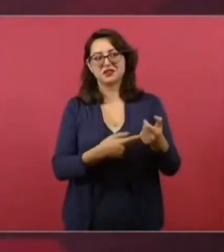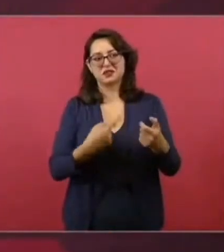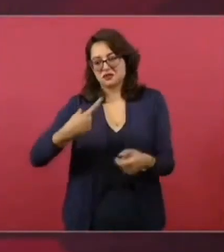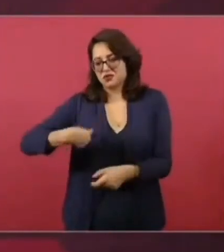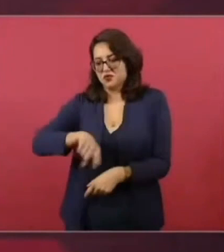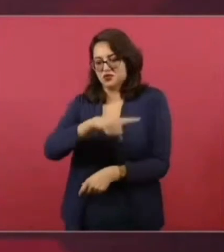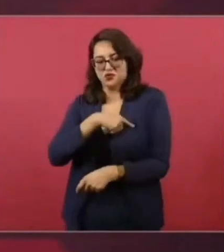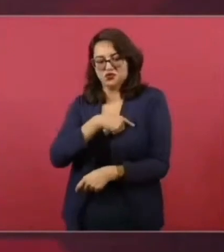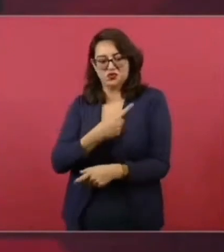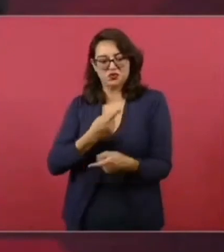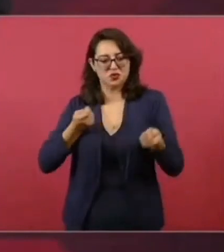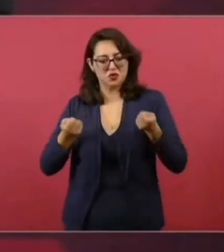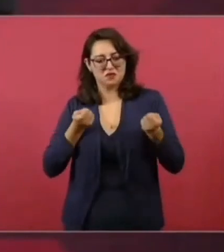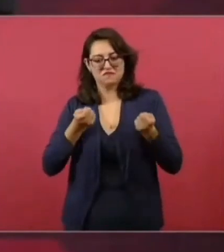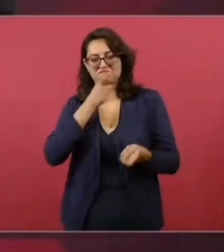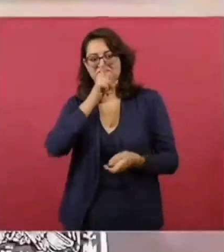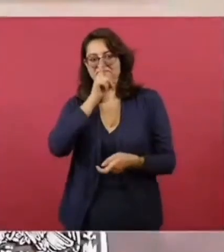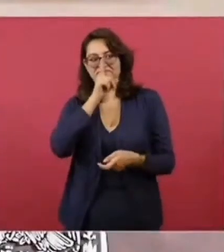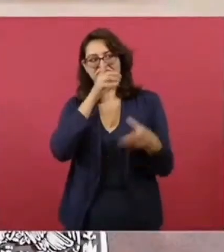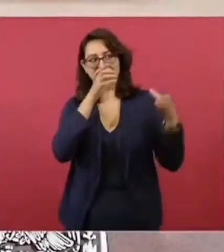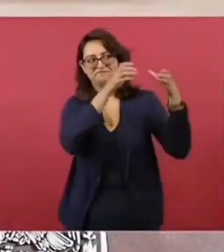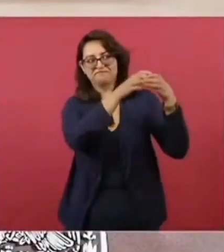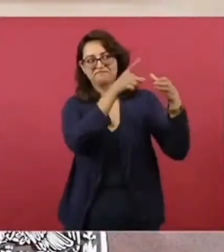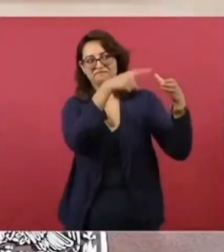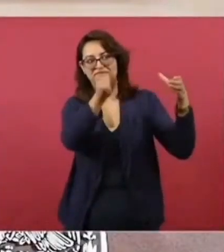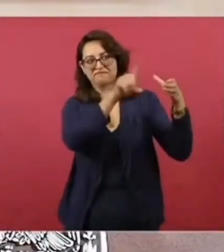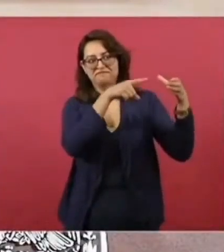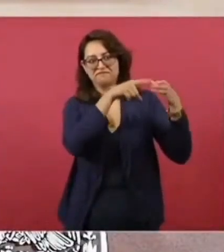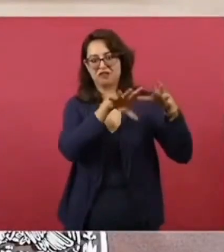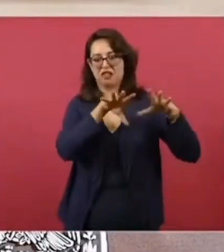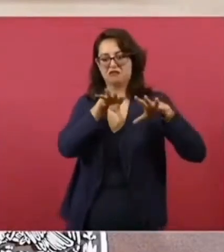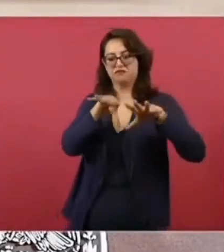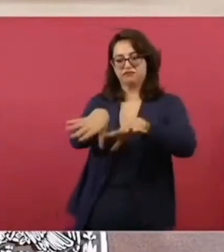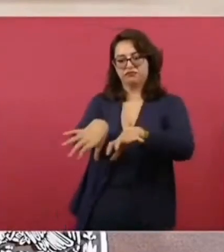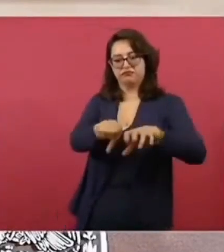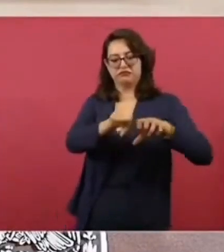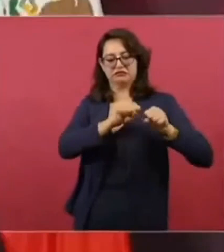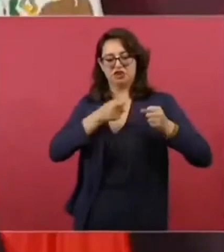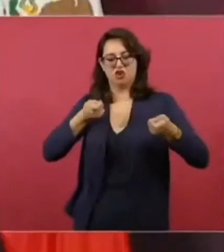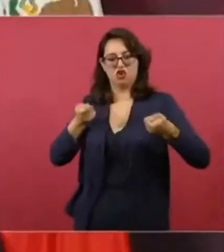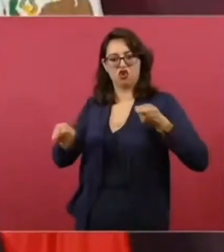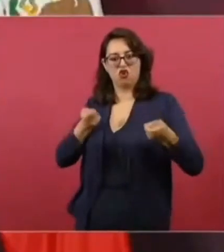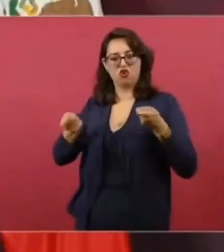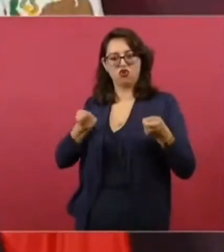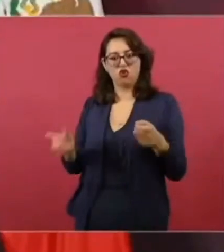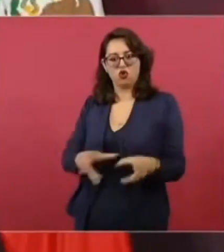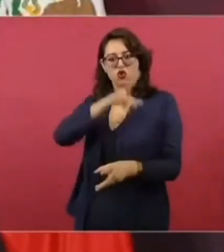fueron absorbidos, se los tragó